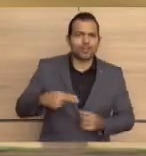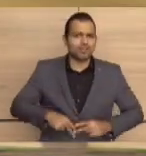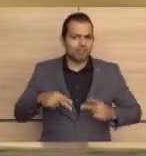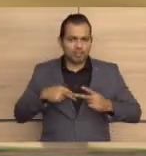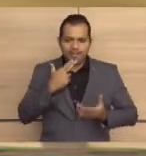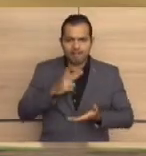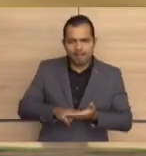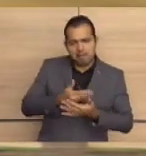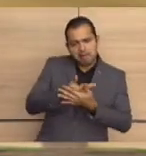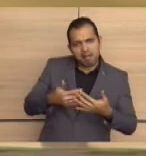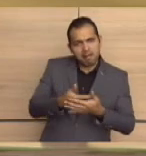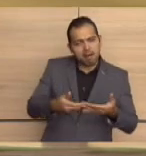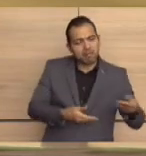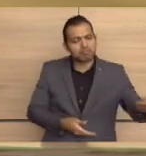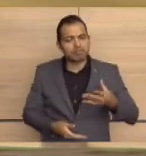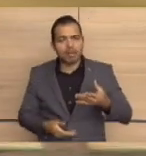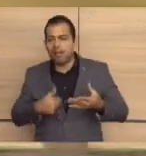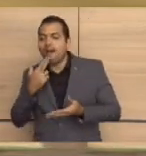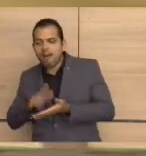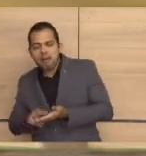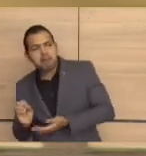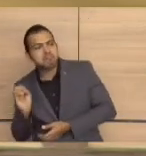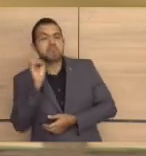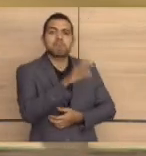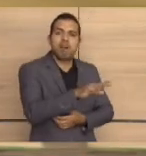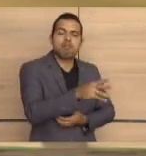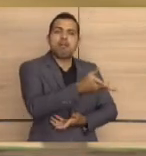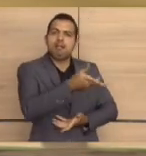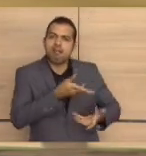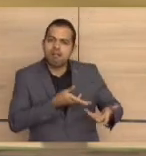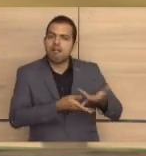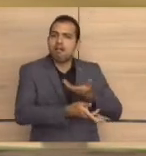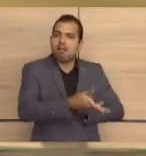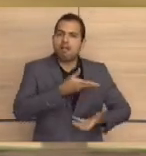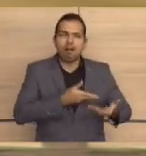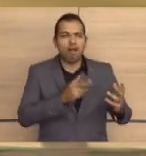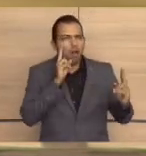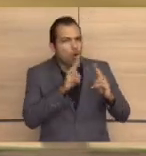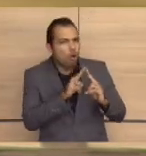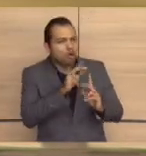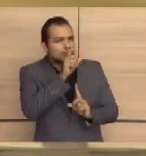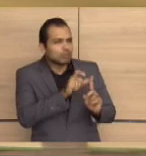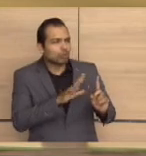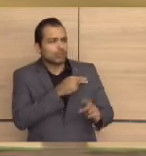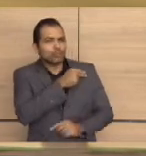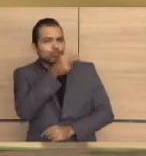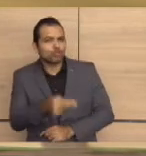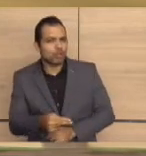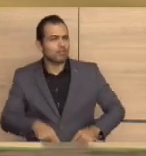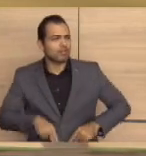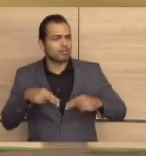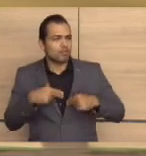clase. Y de manera general, pero me voy a la pregunta, ¿qué me llevo? Me llevo